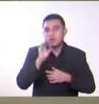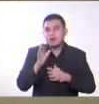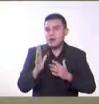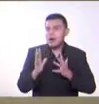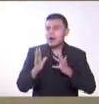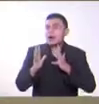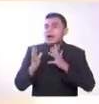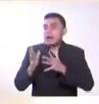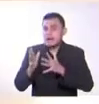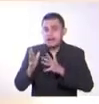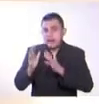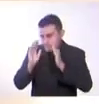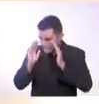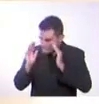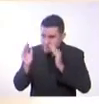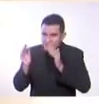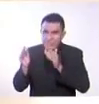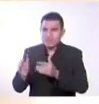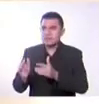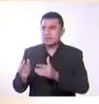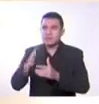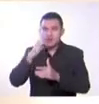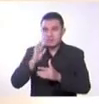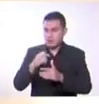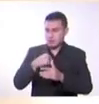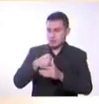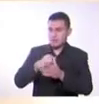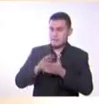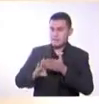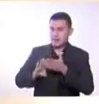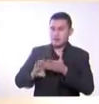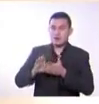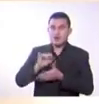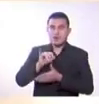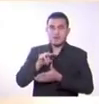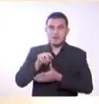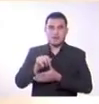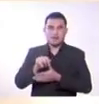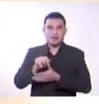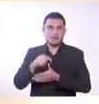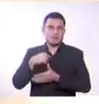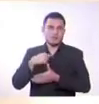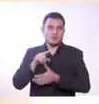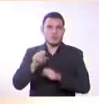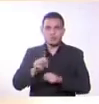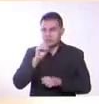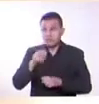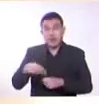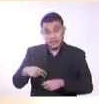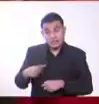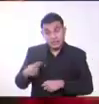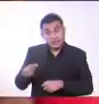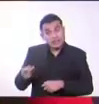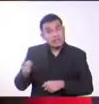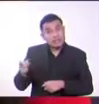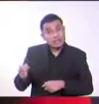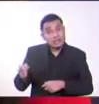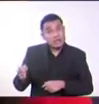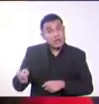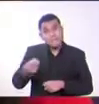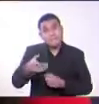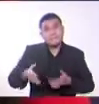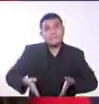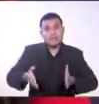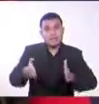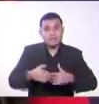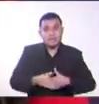Por ejemplo, Federico paga IVA, ¿verdad? Correcto. Entonces, pero Federico no puede decir, miren, este porcentaje de IVA es para carreteras,